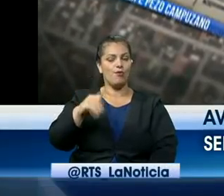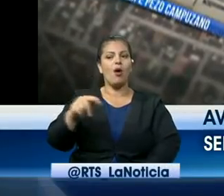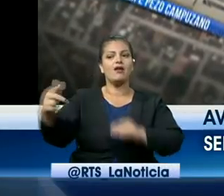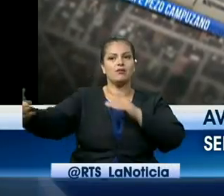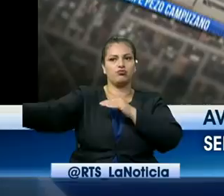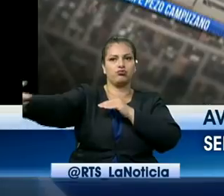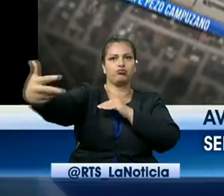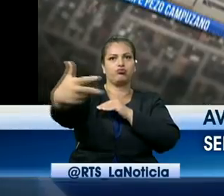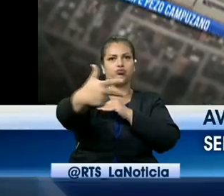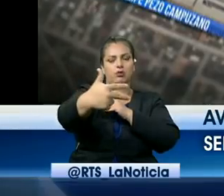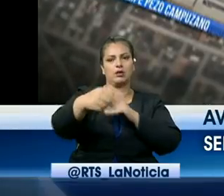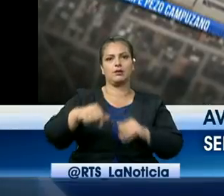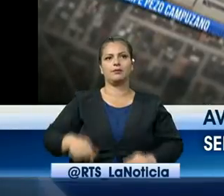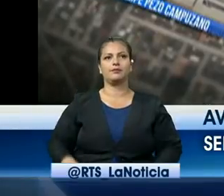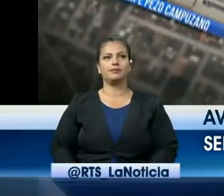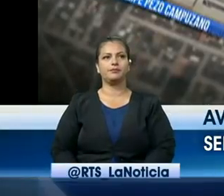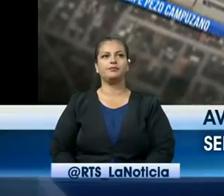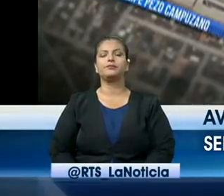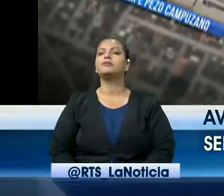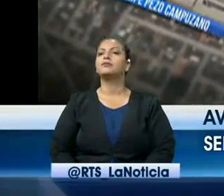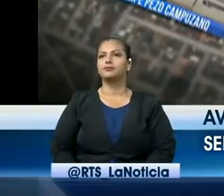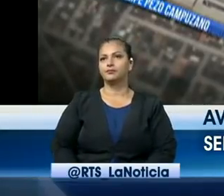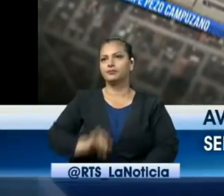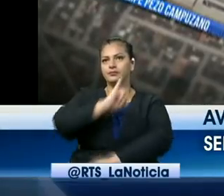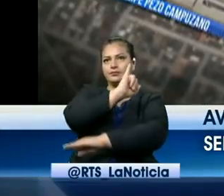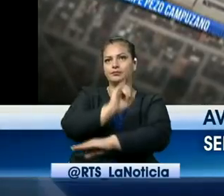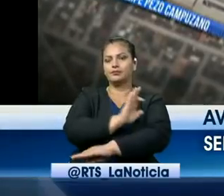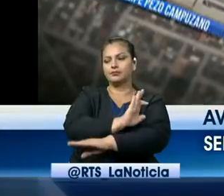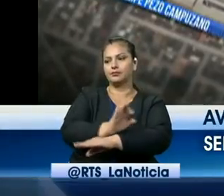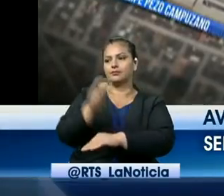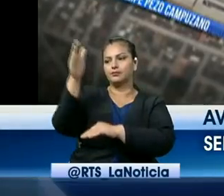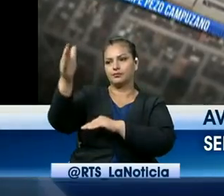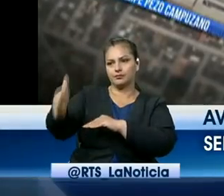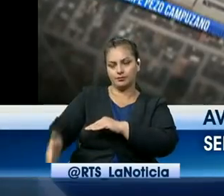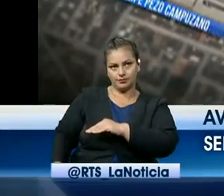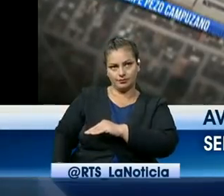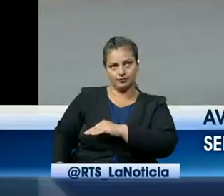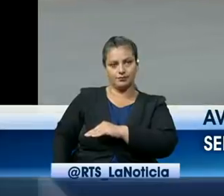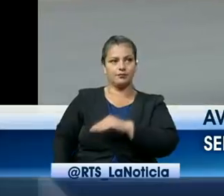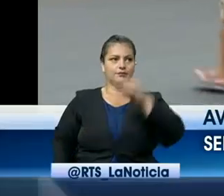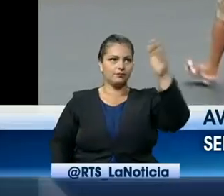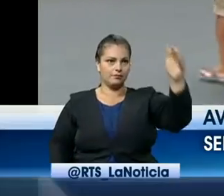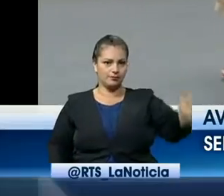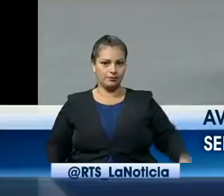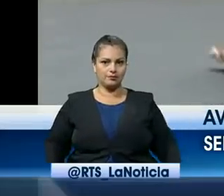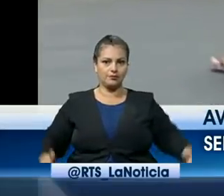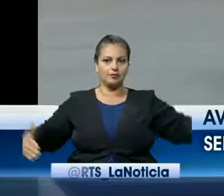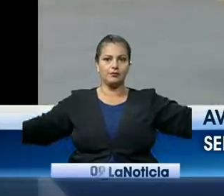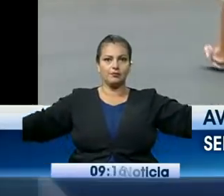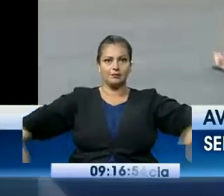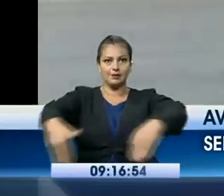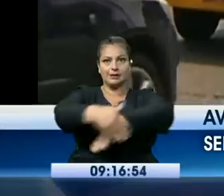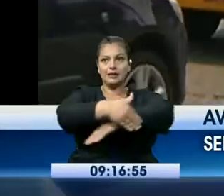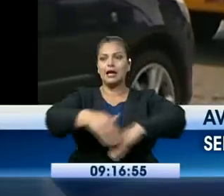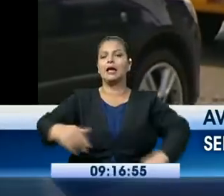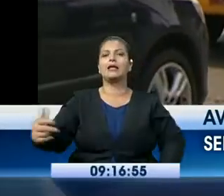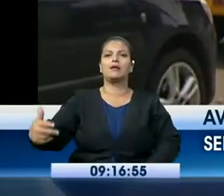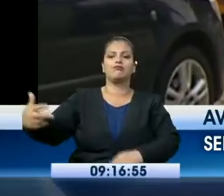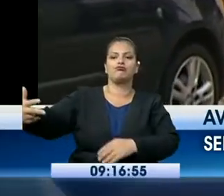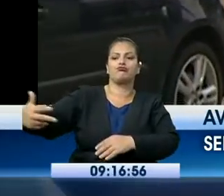felipe peso tanca marengo y esta queda en el otro sentido si el par bien tanto peatones como conductores